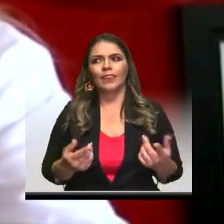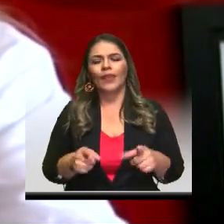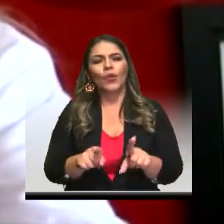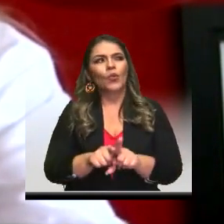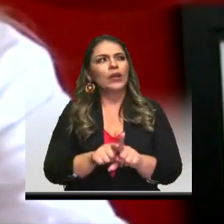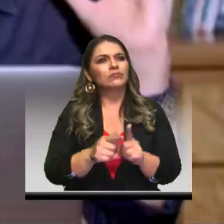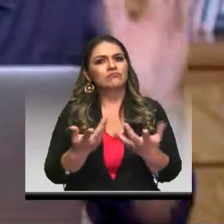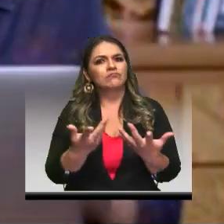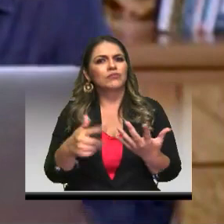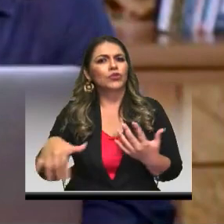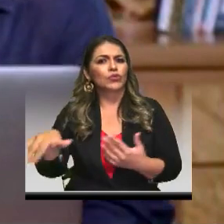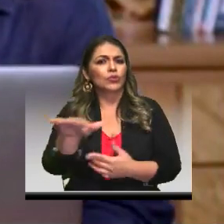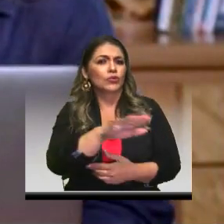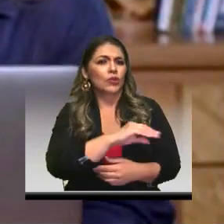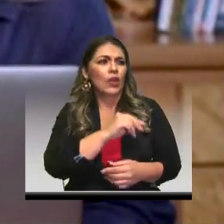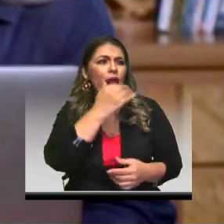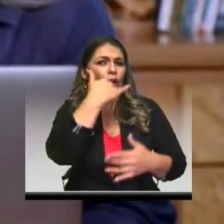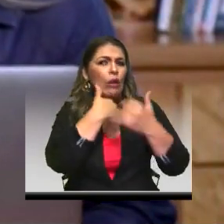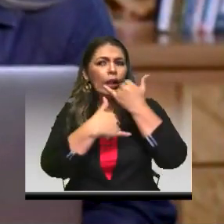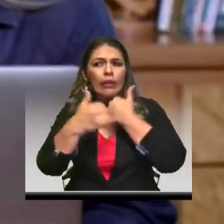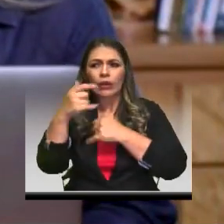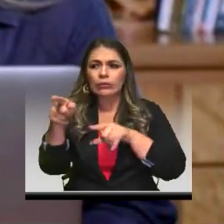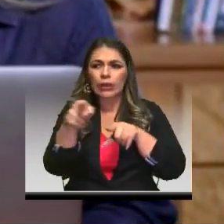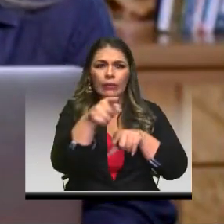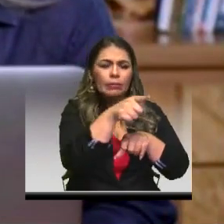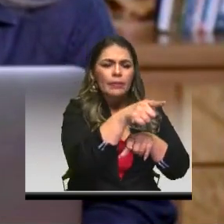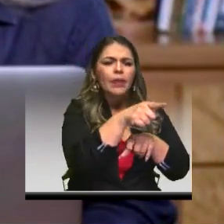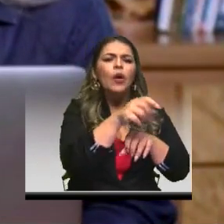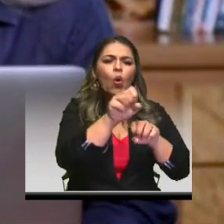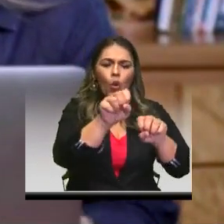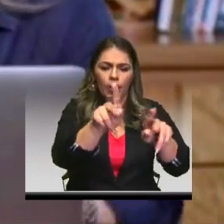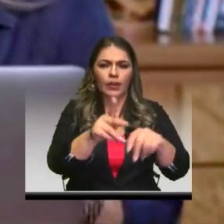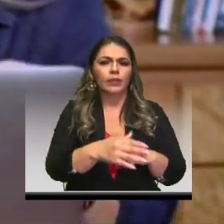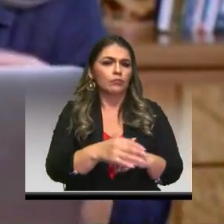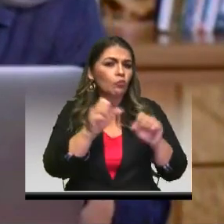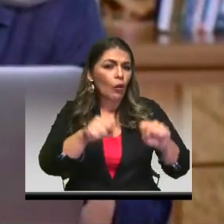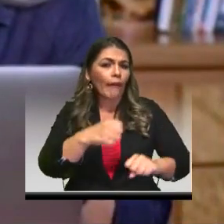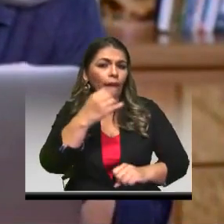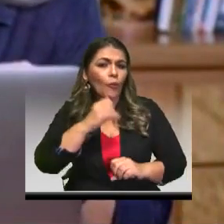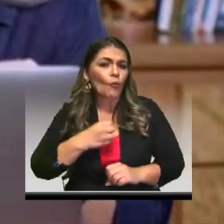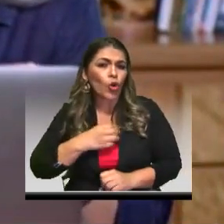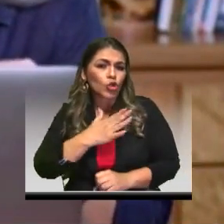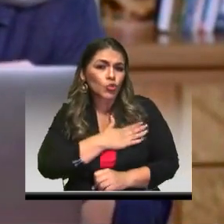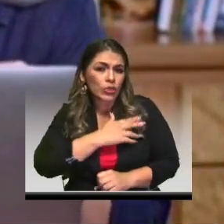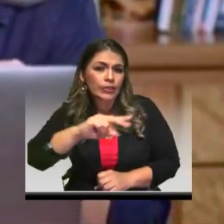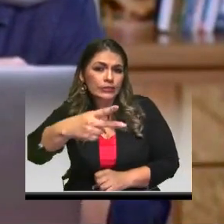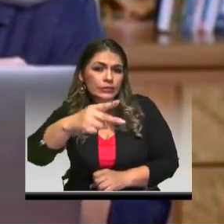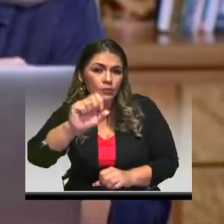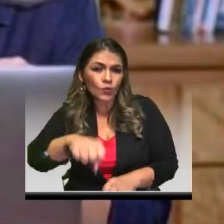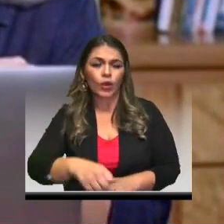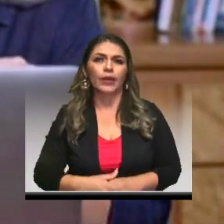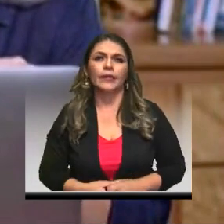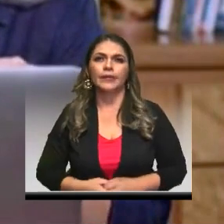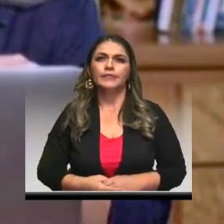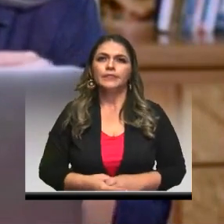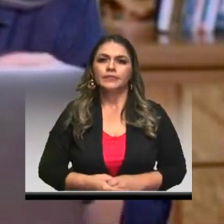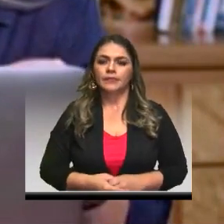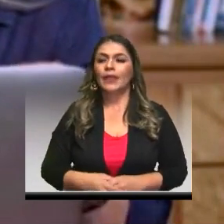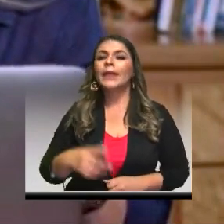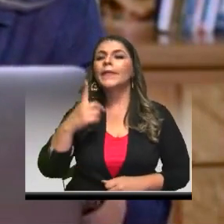para todos. Mónica, ¿hay algo que las madres y padres de familia podamos identificar cuando hay